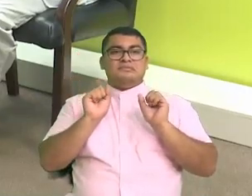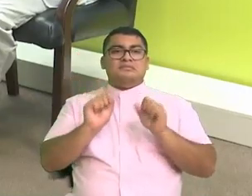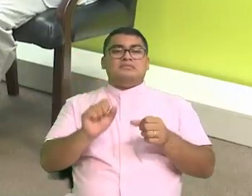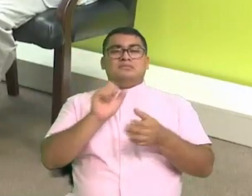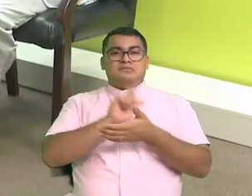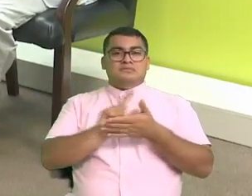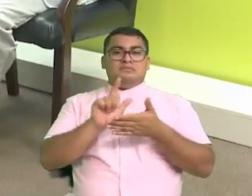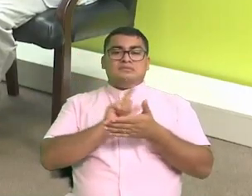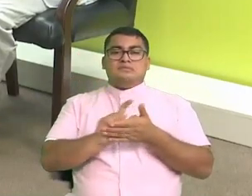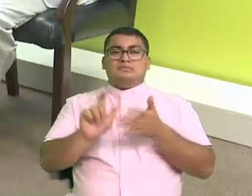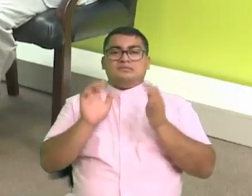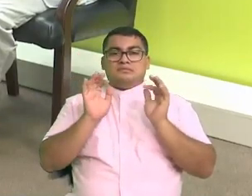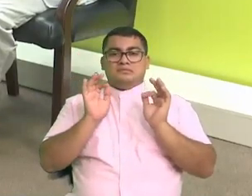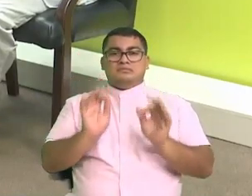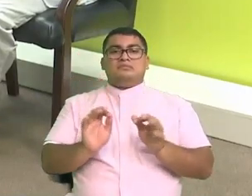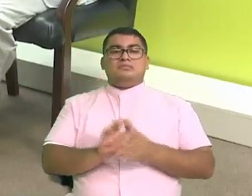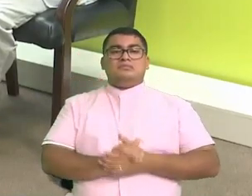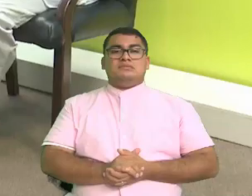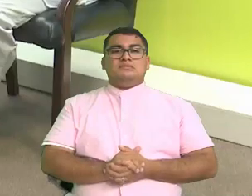un buen lavado nasal,